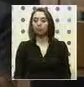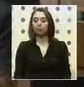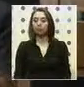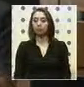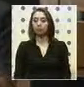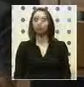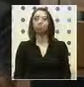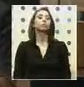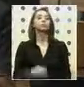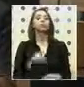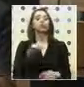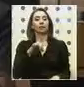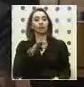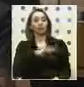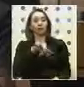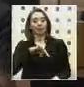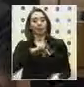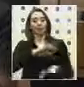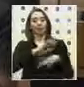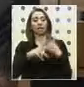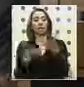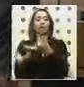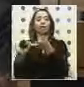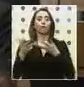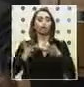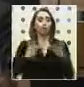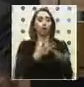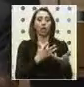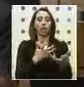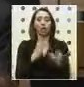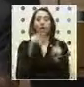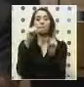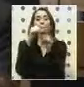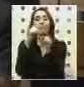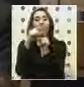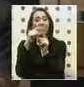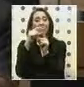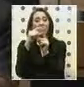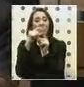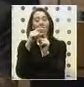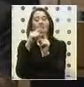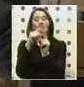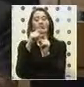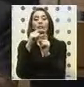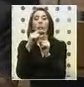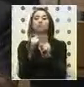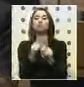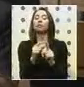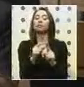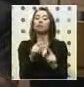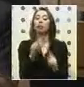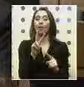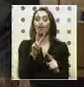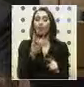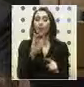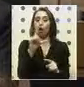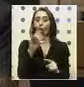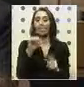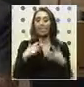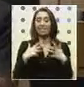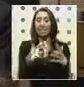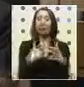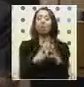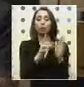La violencia en nuestro país, que hoy es nombrada como tal y a la que se le ha hecho frente, ha sido regulada por varios cuerpos